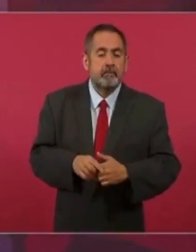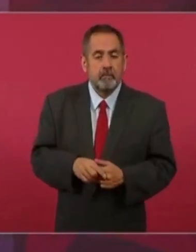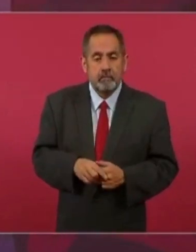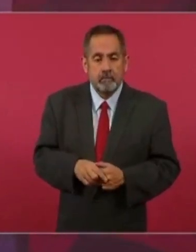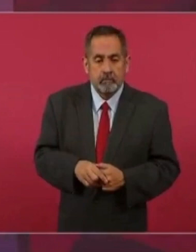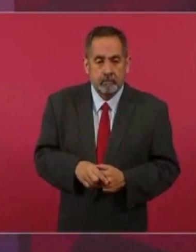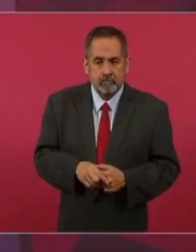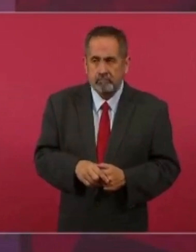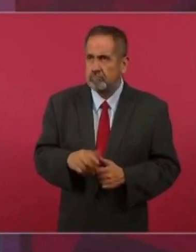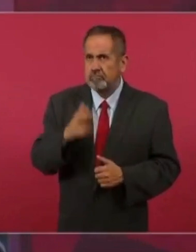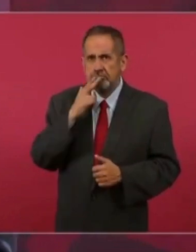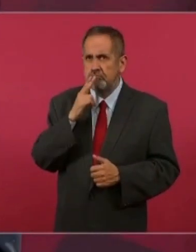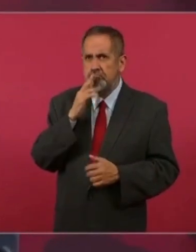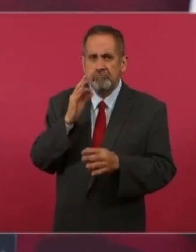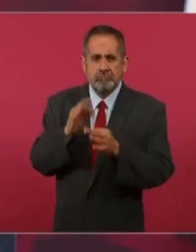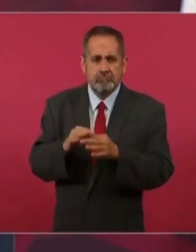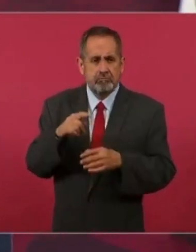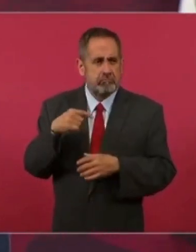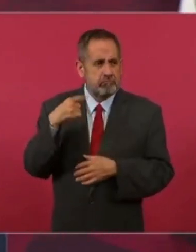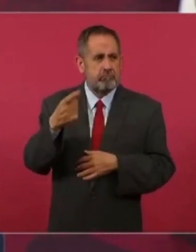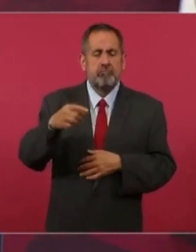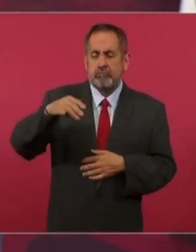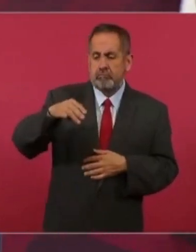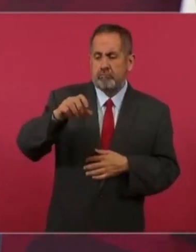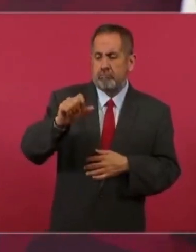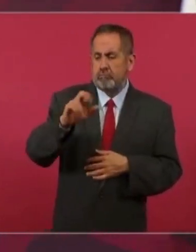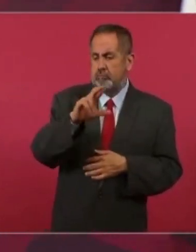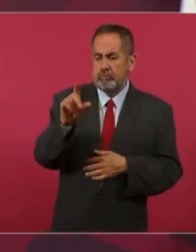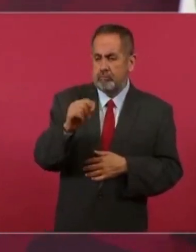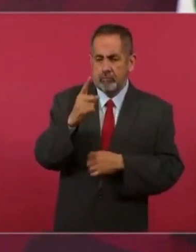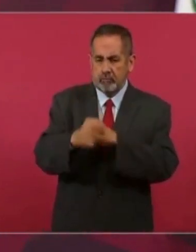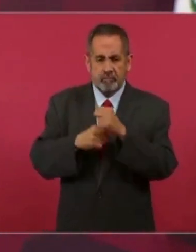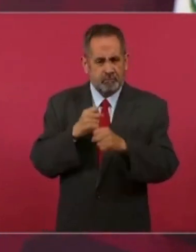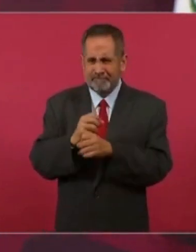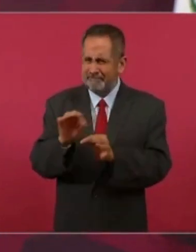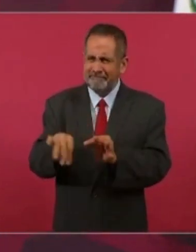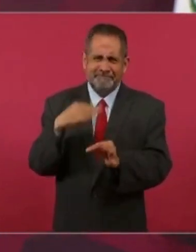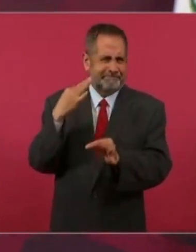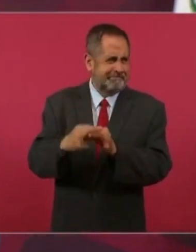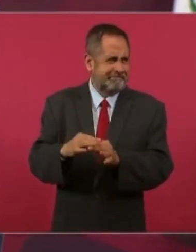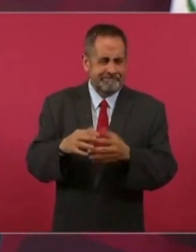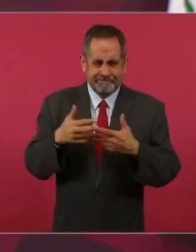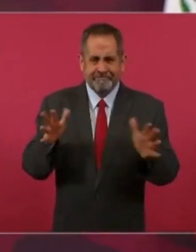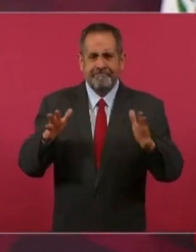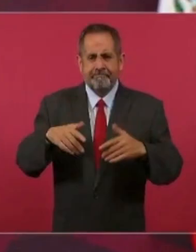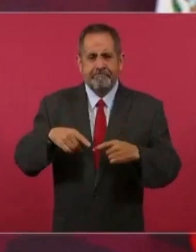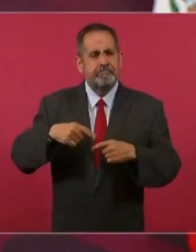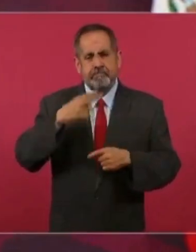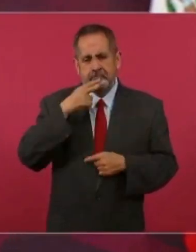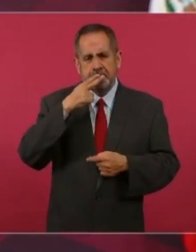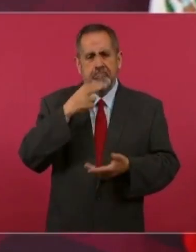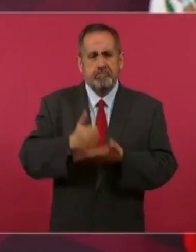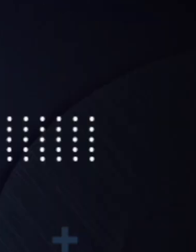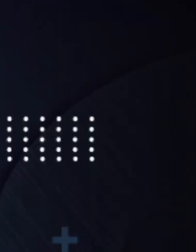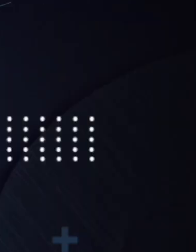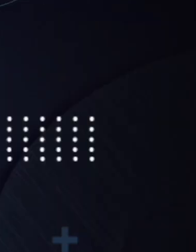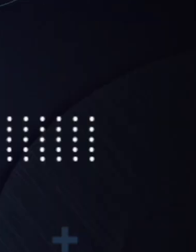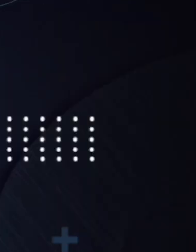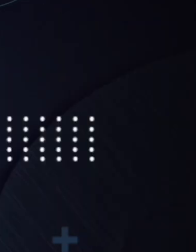pues en operación en marzo del año próximo. Entonces, va a ayudar mucho en el transporte.